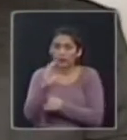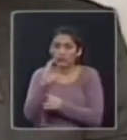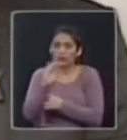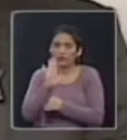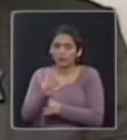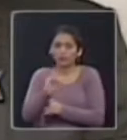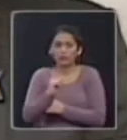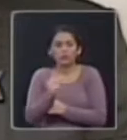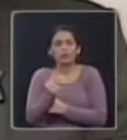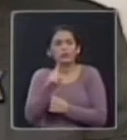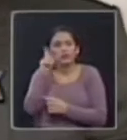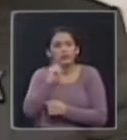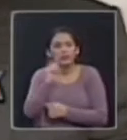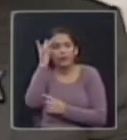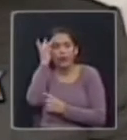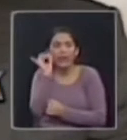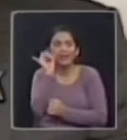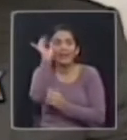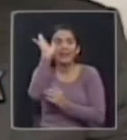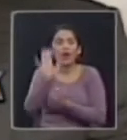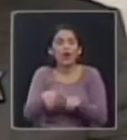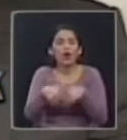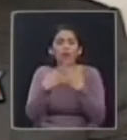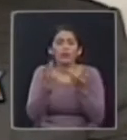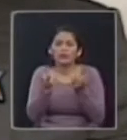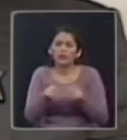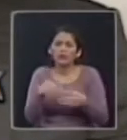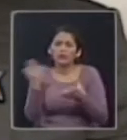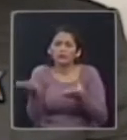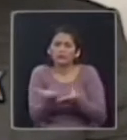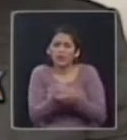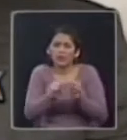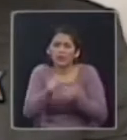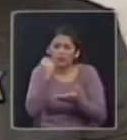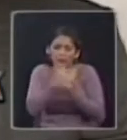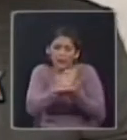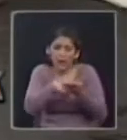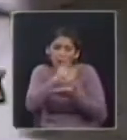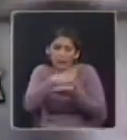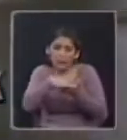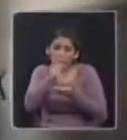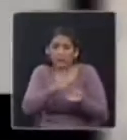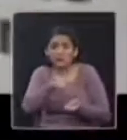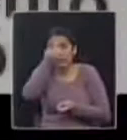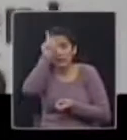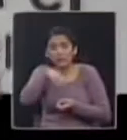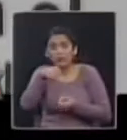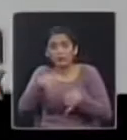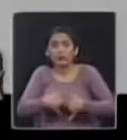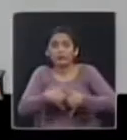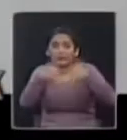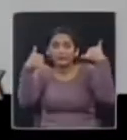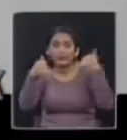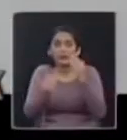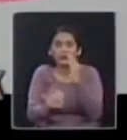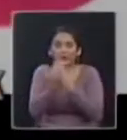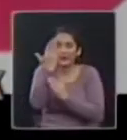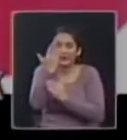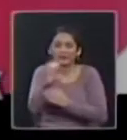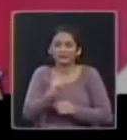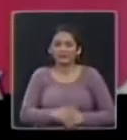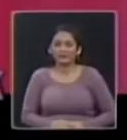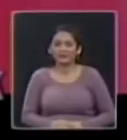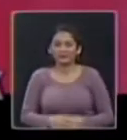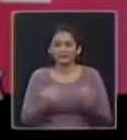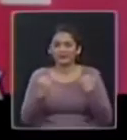regulatorio, la innovación, el tema de trámites y otros que necesitan el emprendedor en el día a día. La AEI ha generado